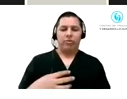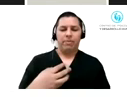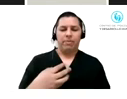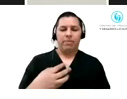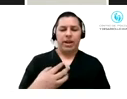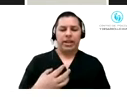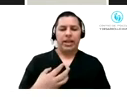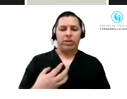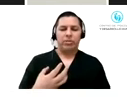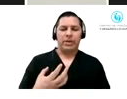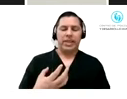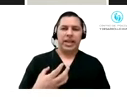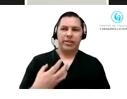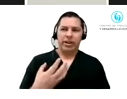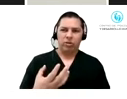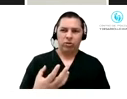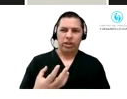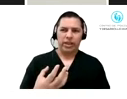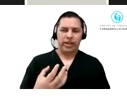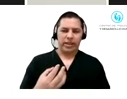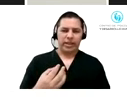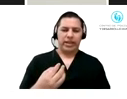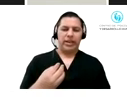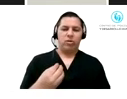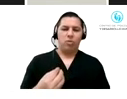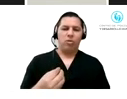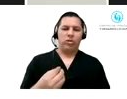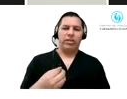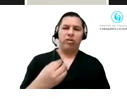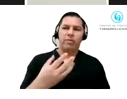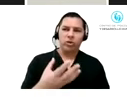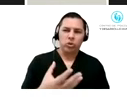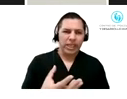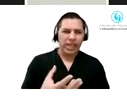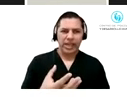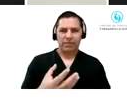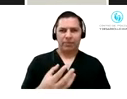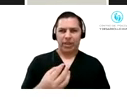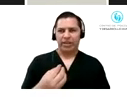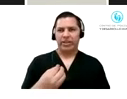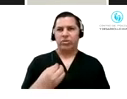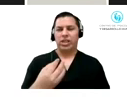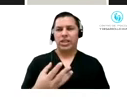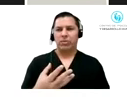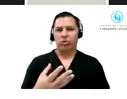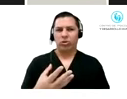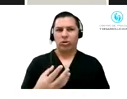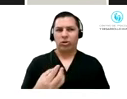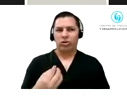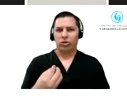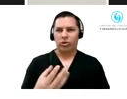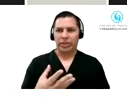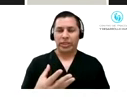a una práctica que nos permita reconocer cómo de forma sutil a veces